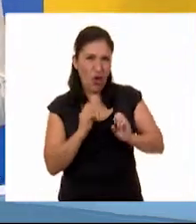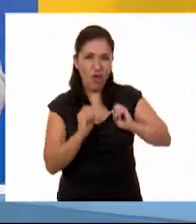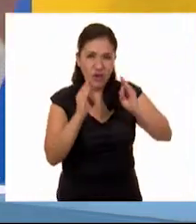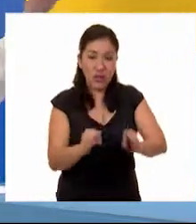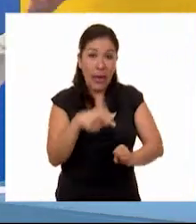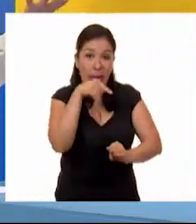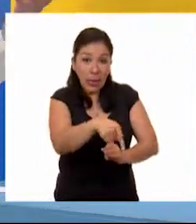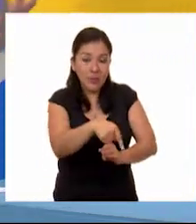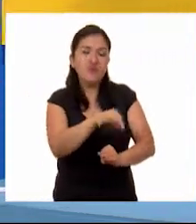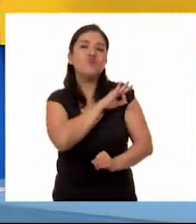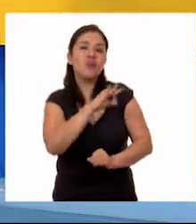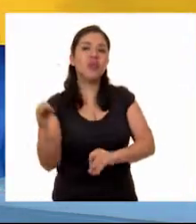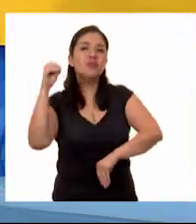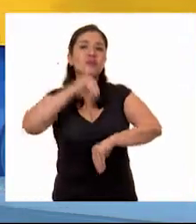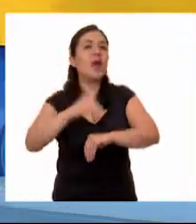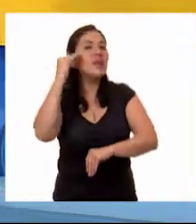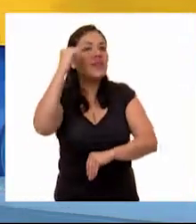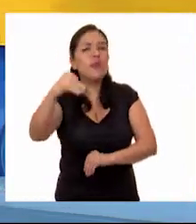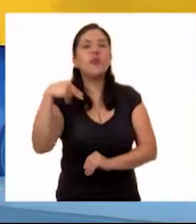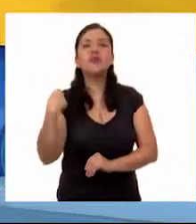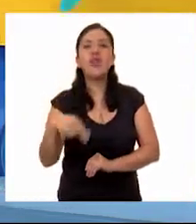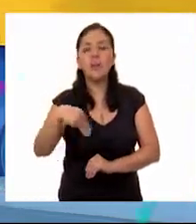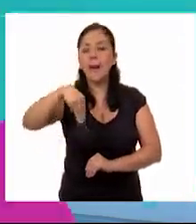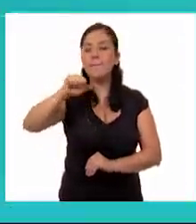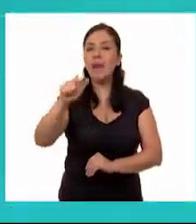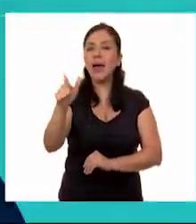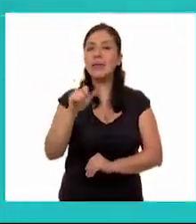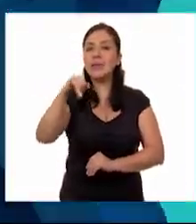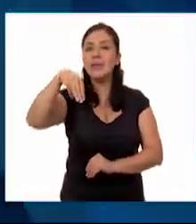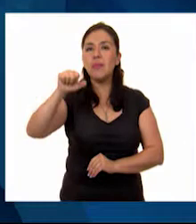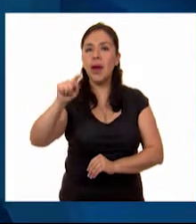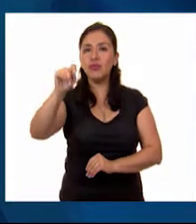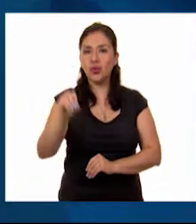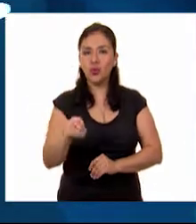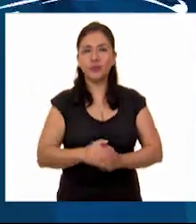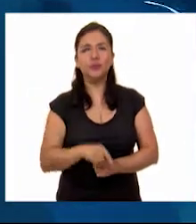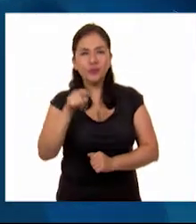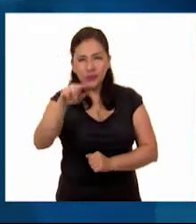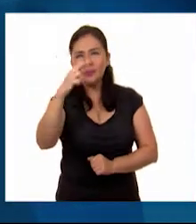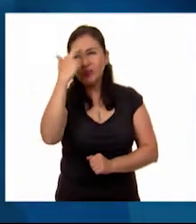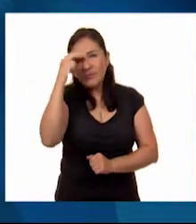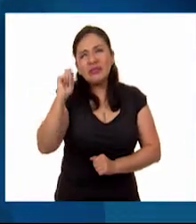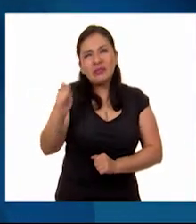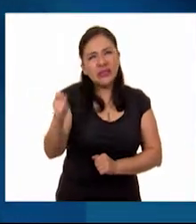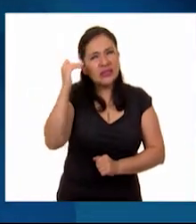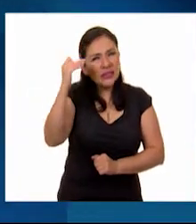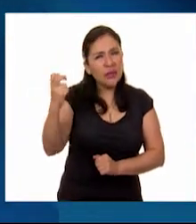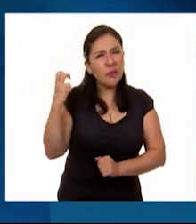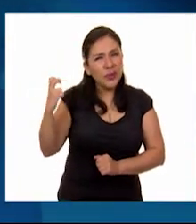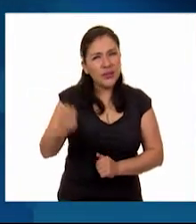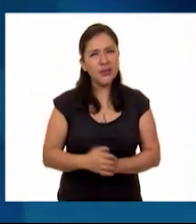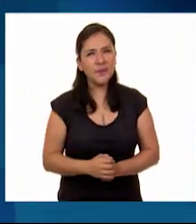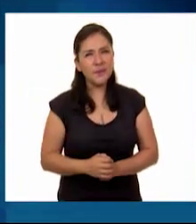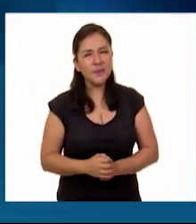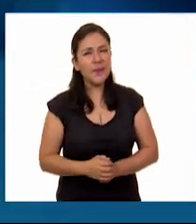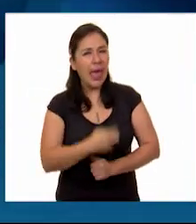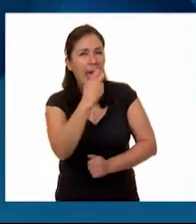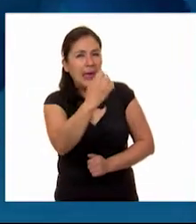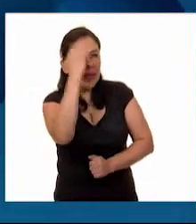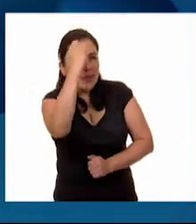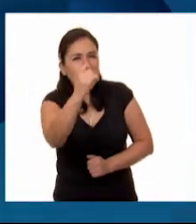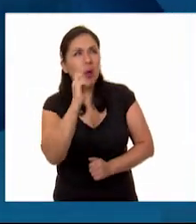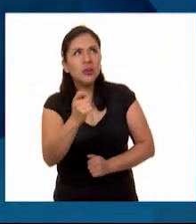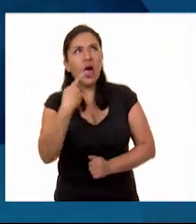entonces aquí podemos ubicar el periodo llamado Maximato. ¿Recuerdan qué es el Maximato? Es el periodo